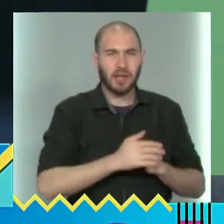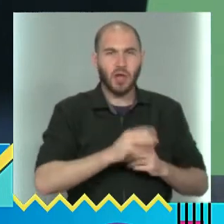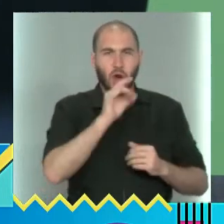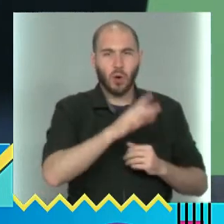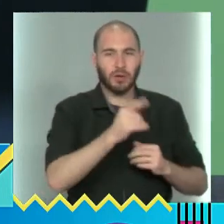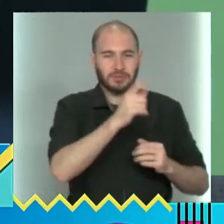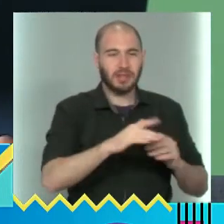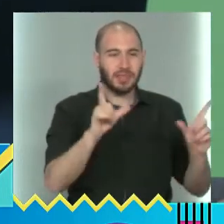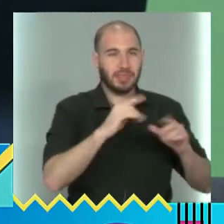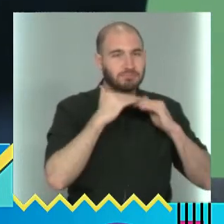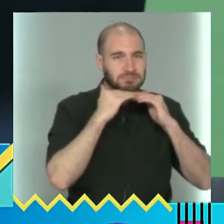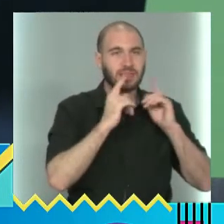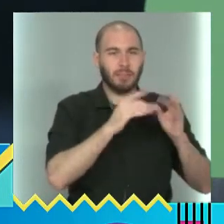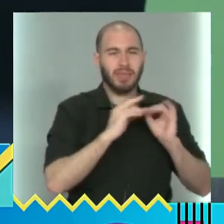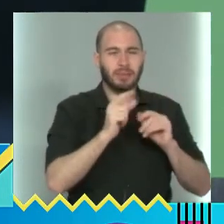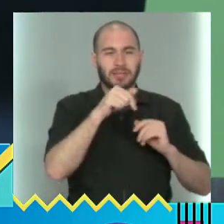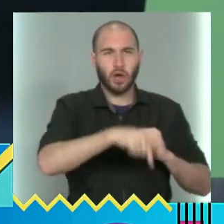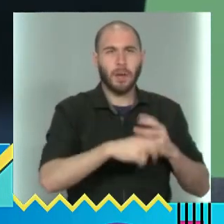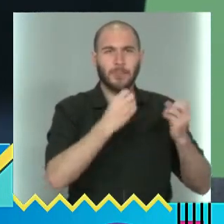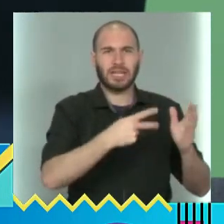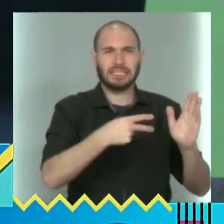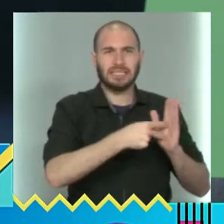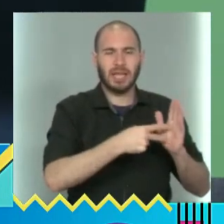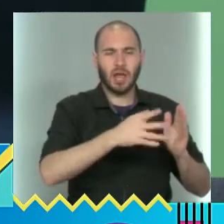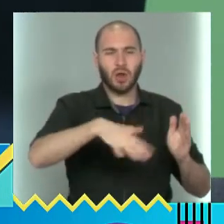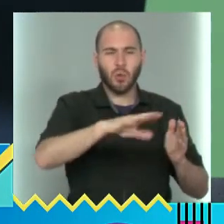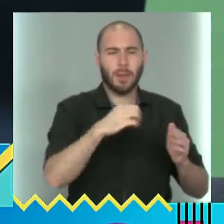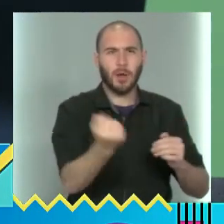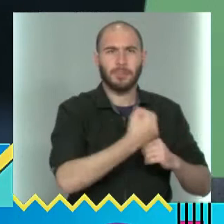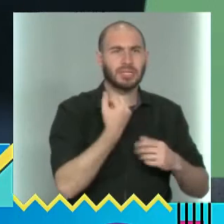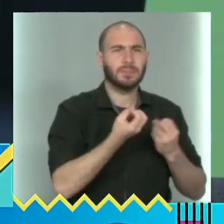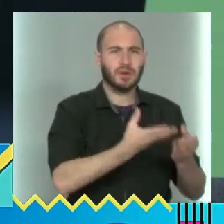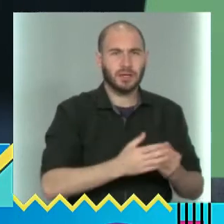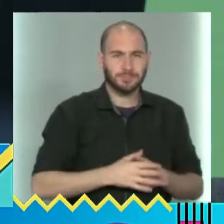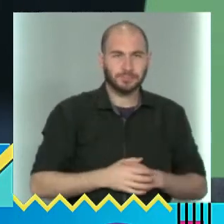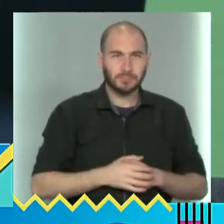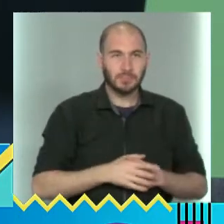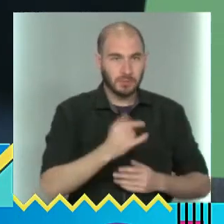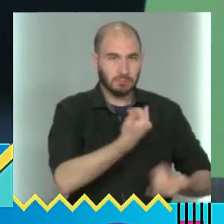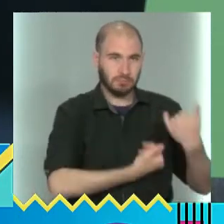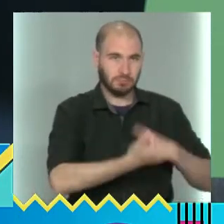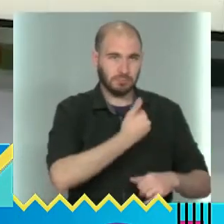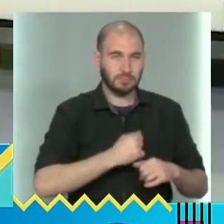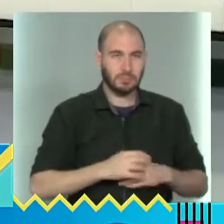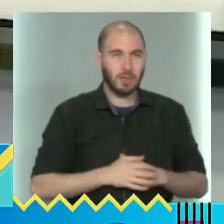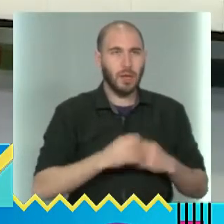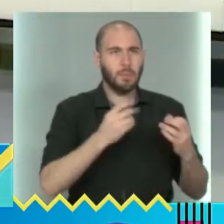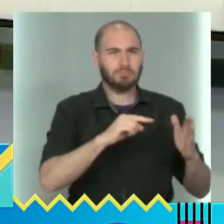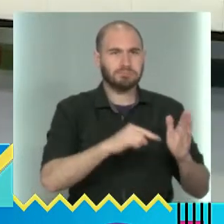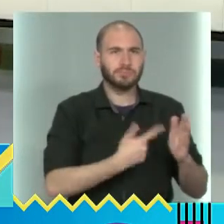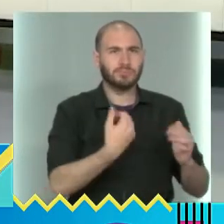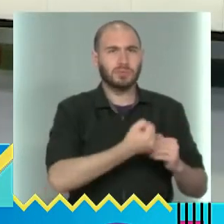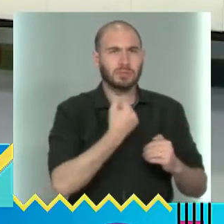los televidentes, sino también en el debate del día de hoy, ¿por qué Siria es un punto estratégico? Sería bueno que nos cuenten, ¿no? Porque es la clave